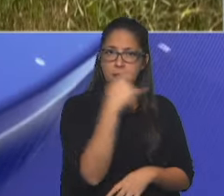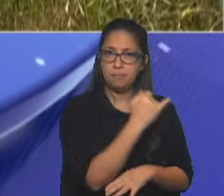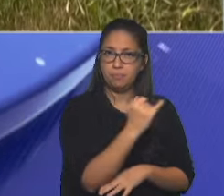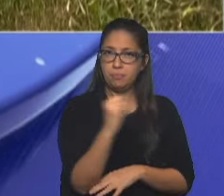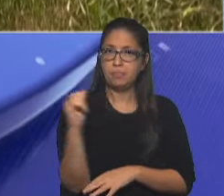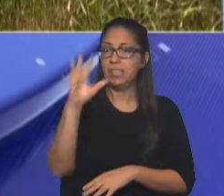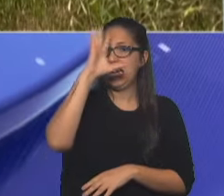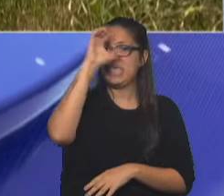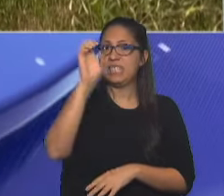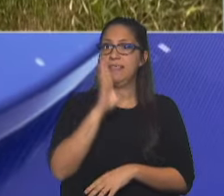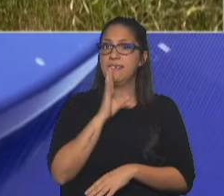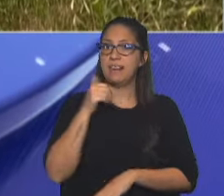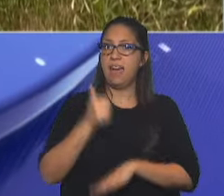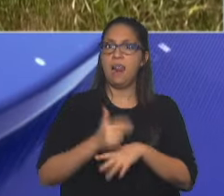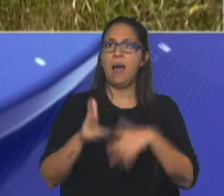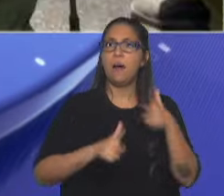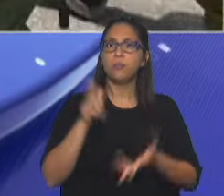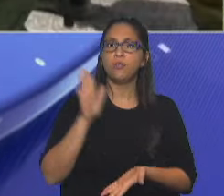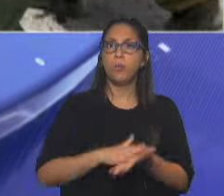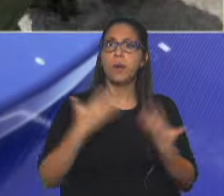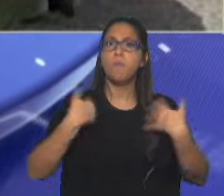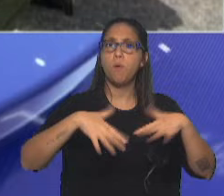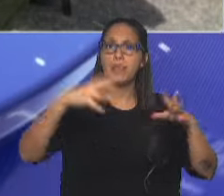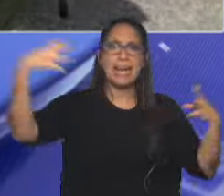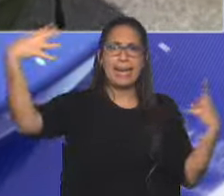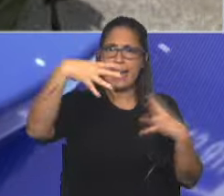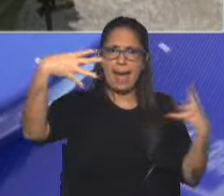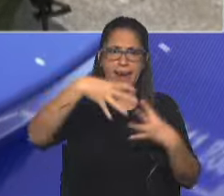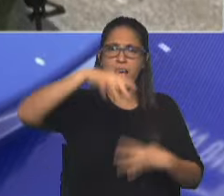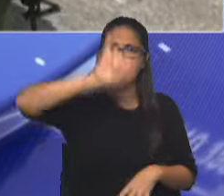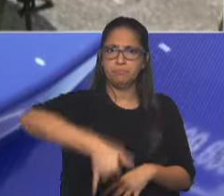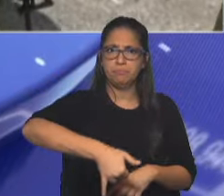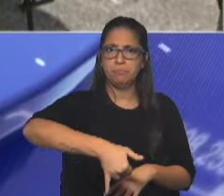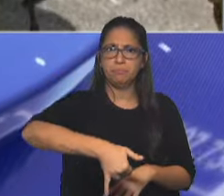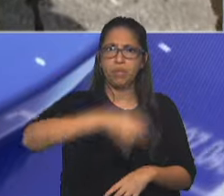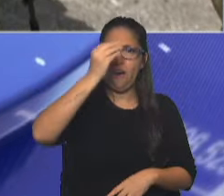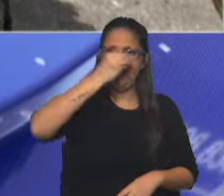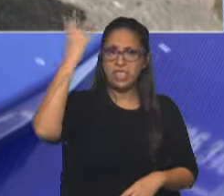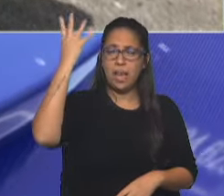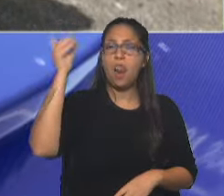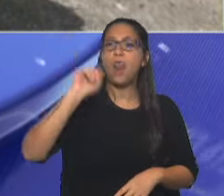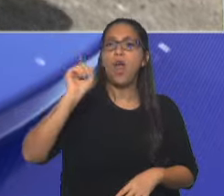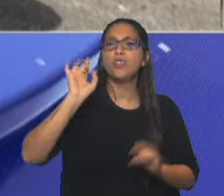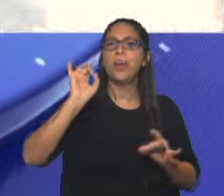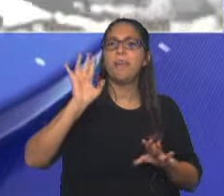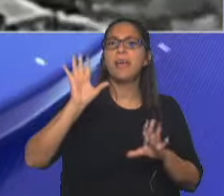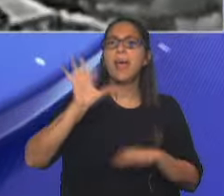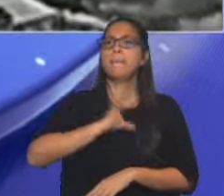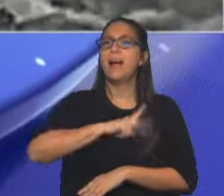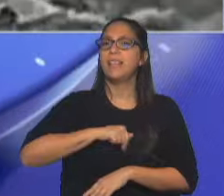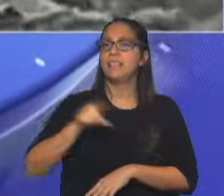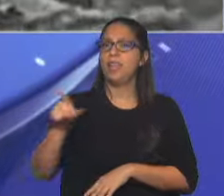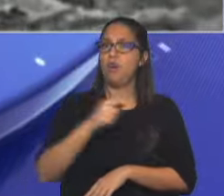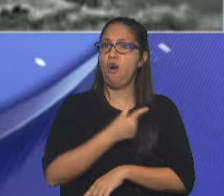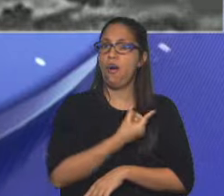canciller israelí hable de la posibilidad de una guerra total, es decir, una guerra que ya no sería solo con los palestinos en la Franja de